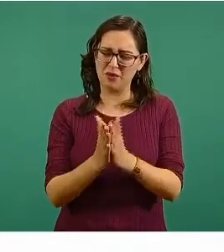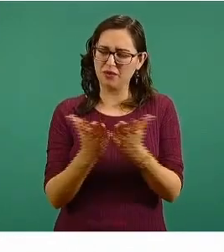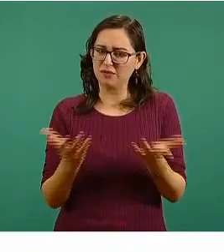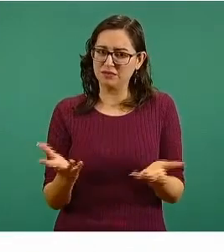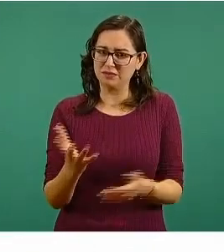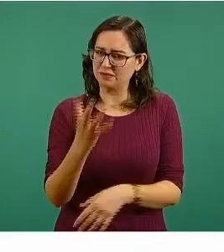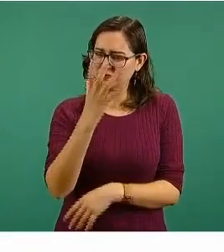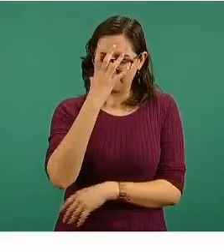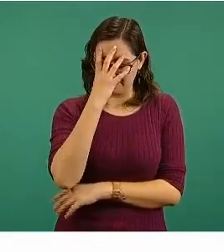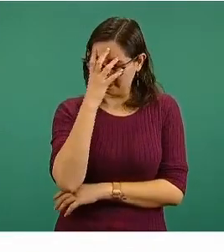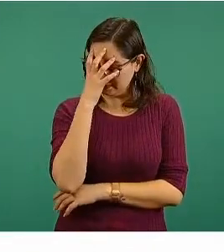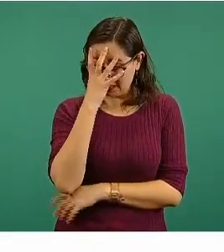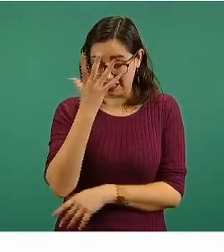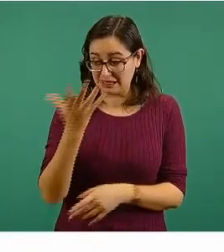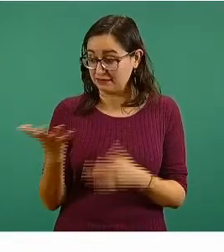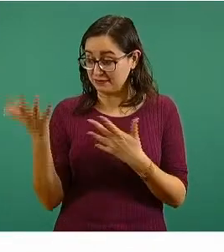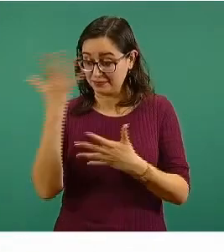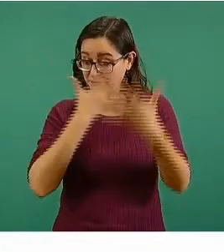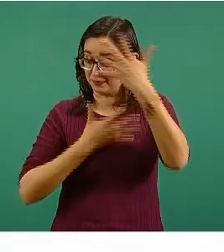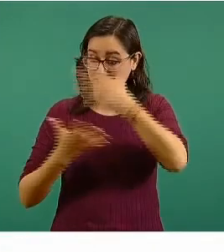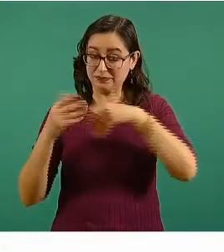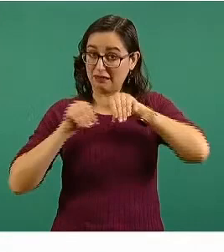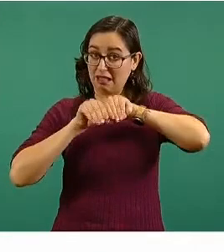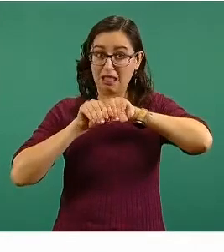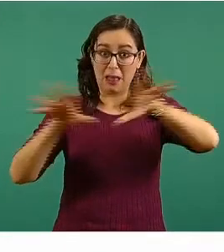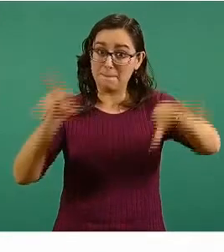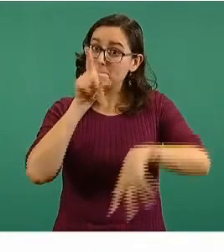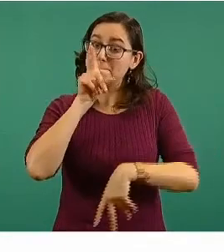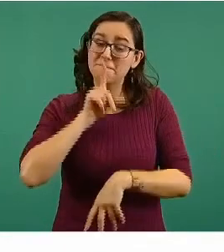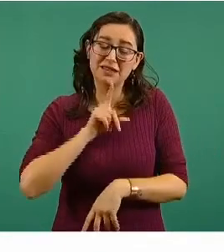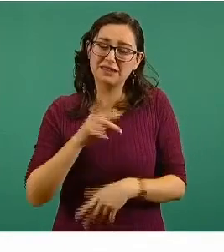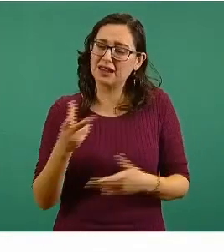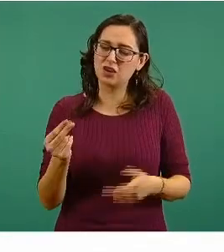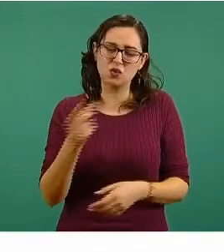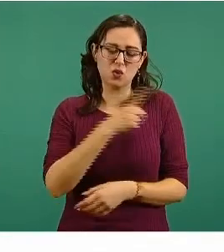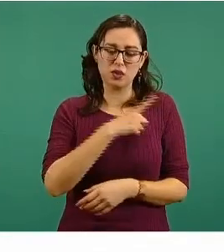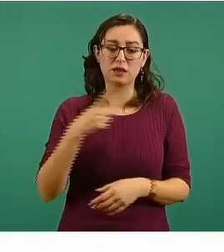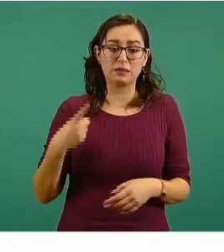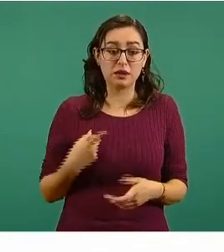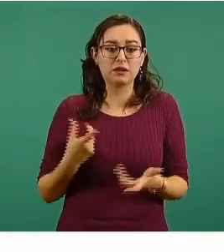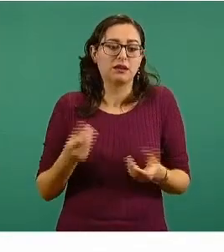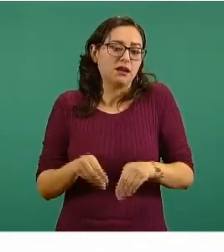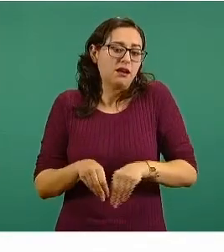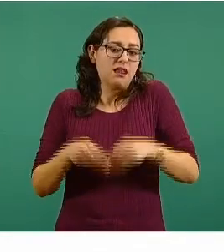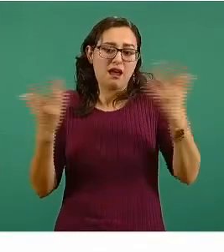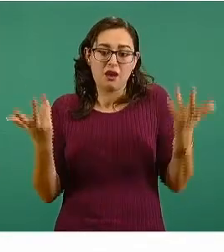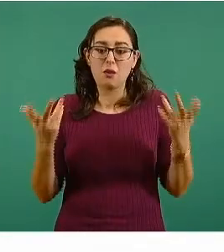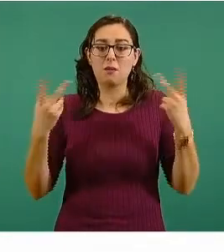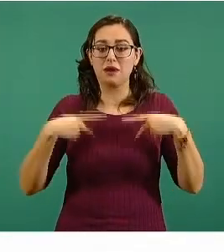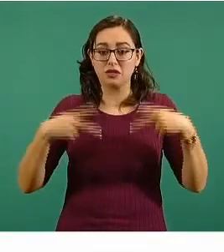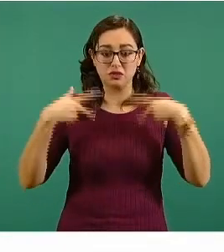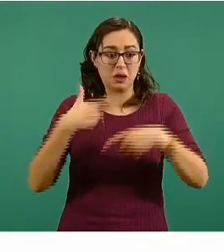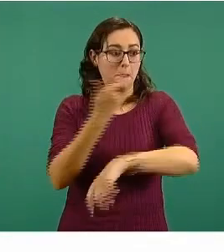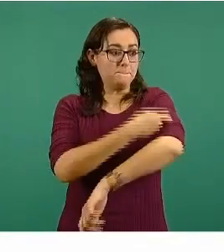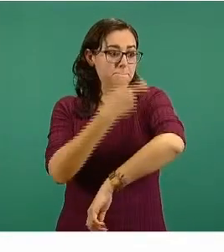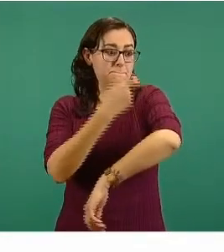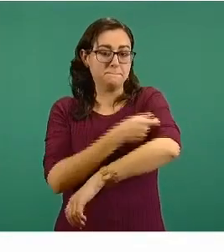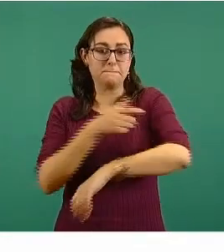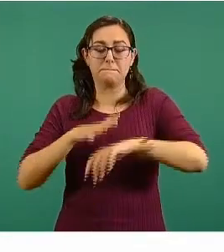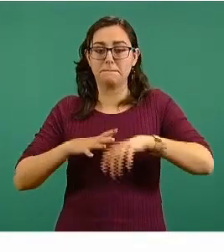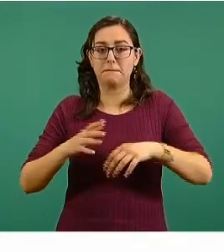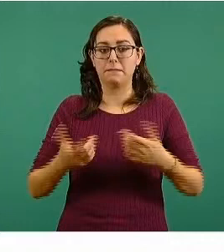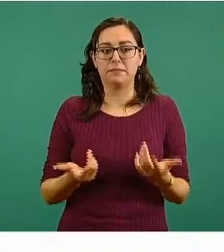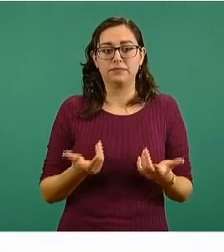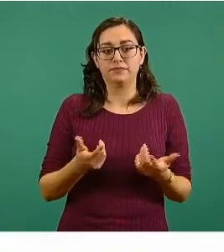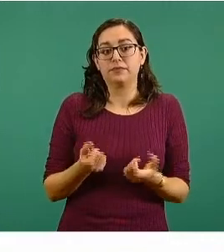noticia confusa, falsa o completamente distorsionada. En la medida en que haya más personas que se vacunan, habrá más personas que tengan